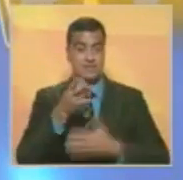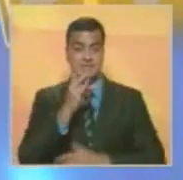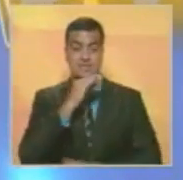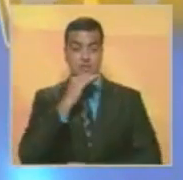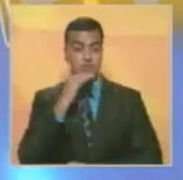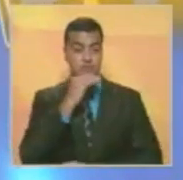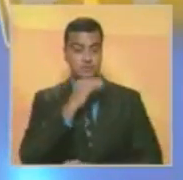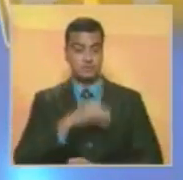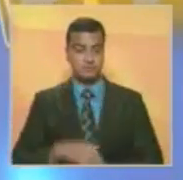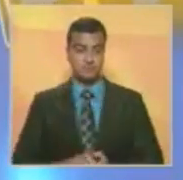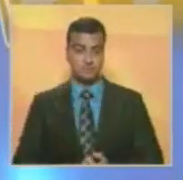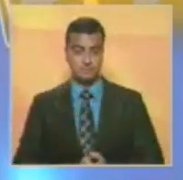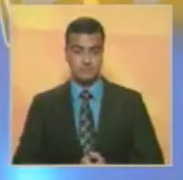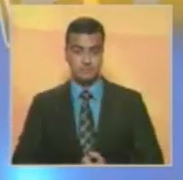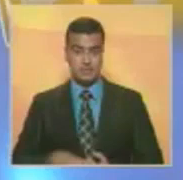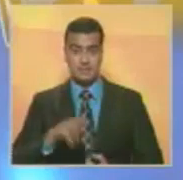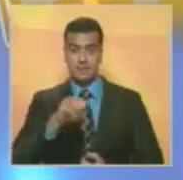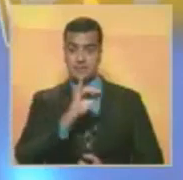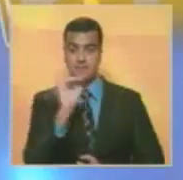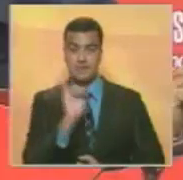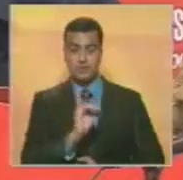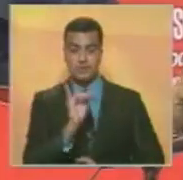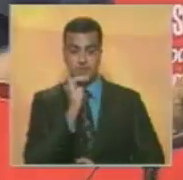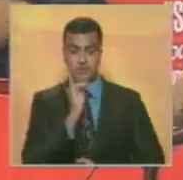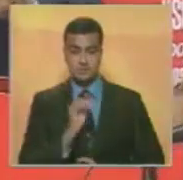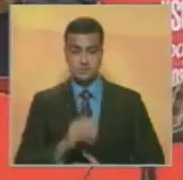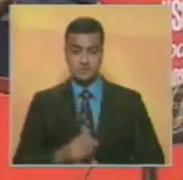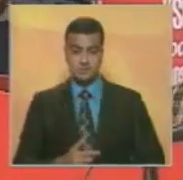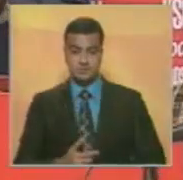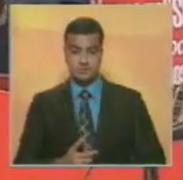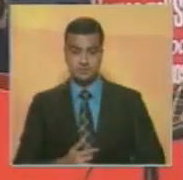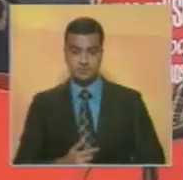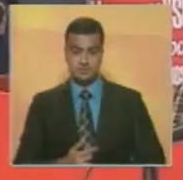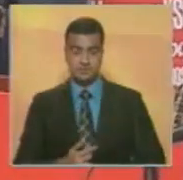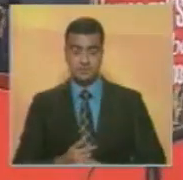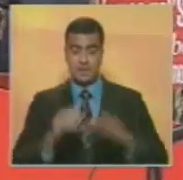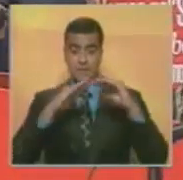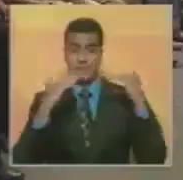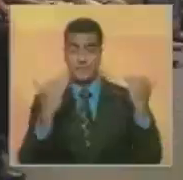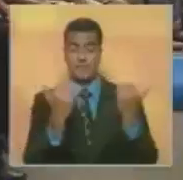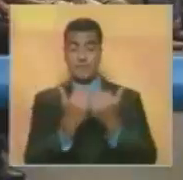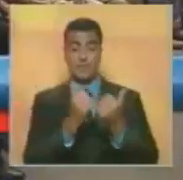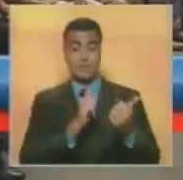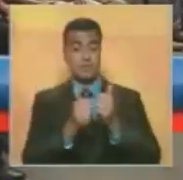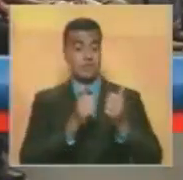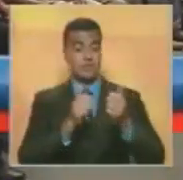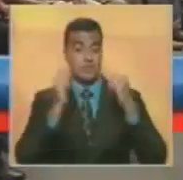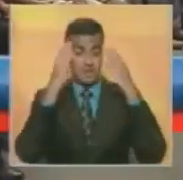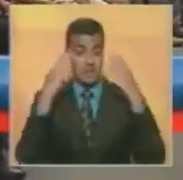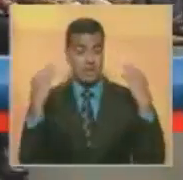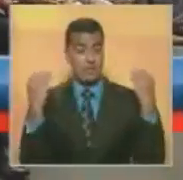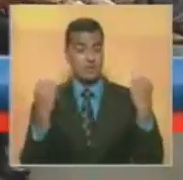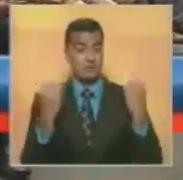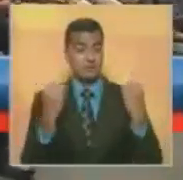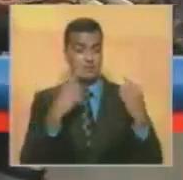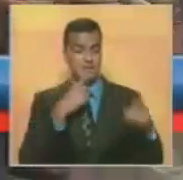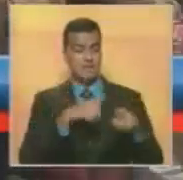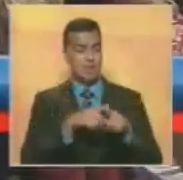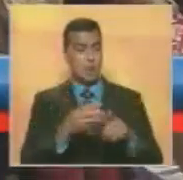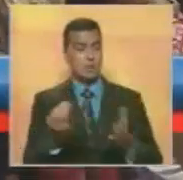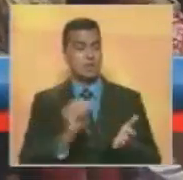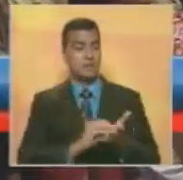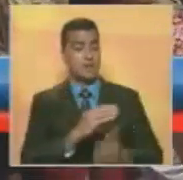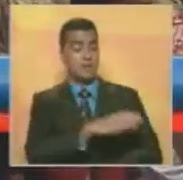de octubre. Milagro Zambrano con los detalles. El polideportivo José María Vargas en La Guaira, Chávez criticó nuevamente a la oposición y